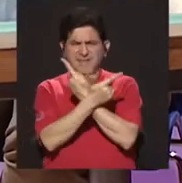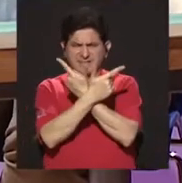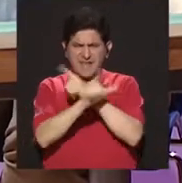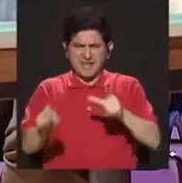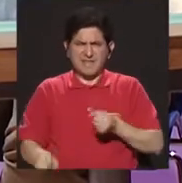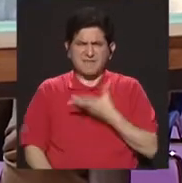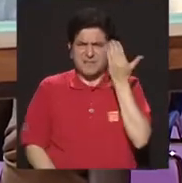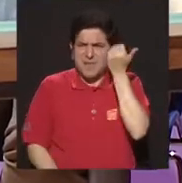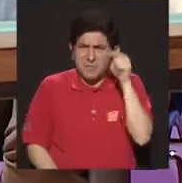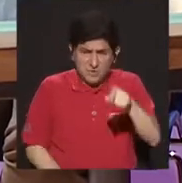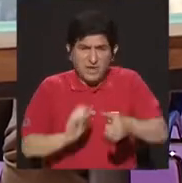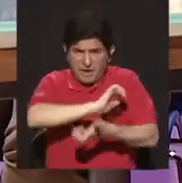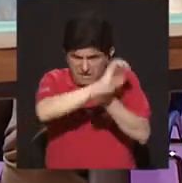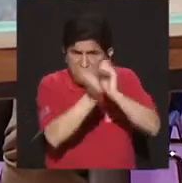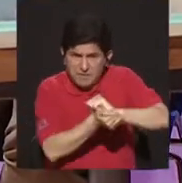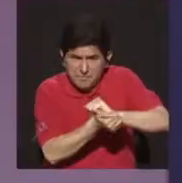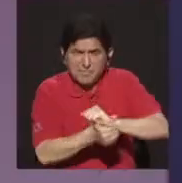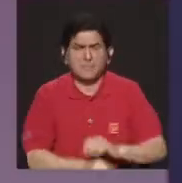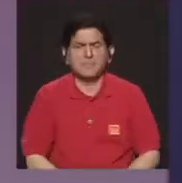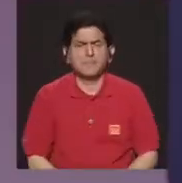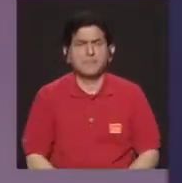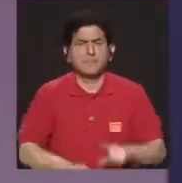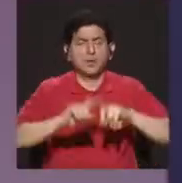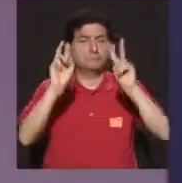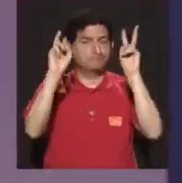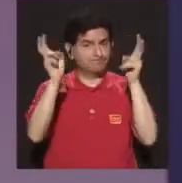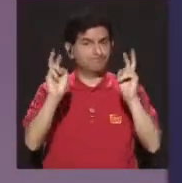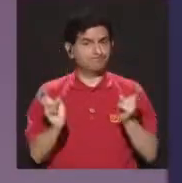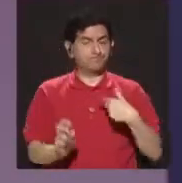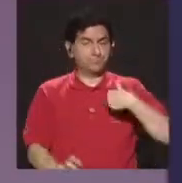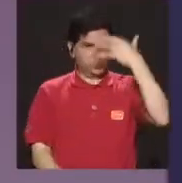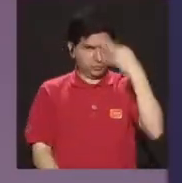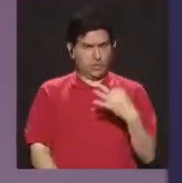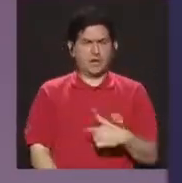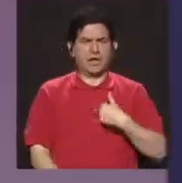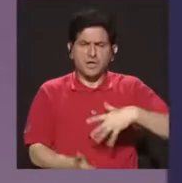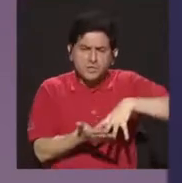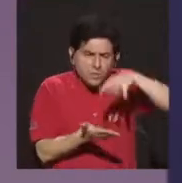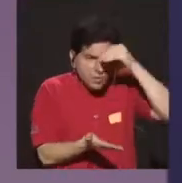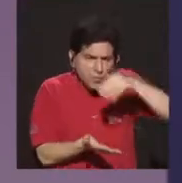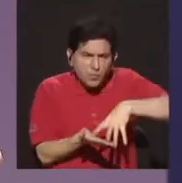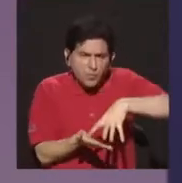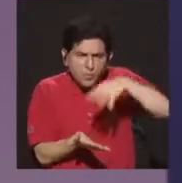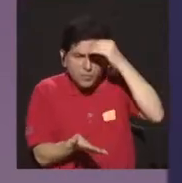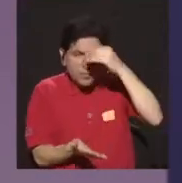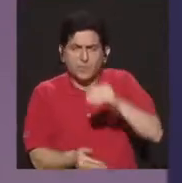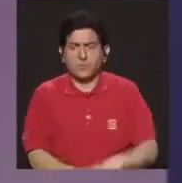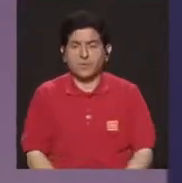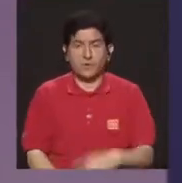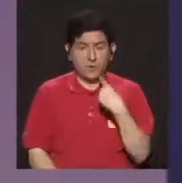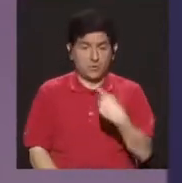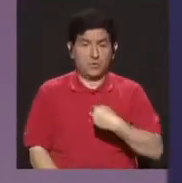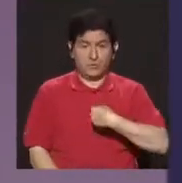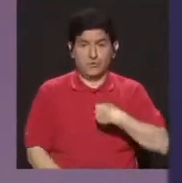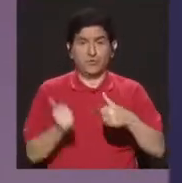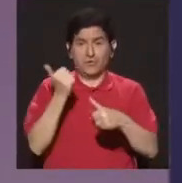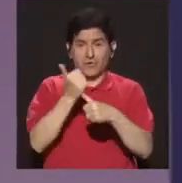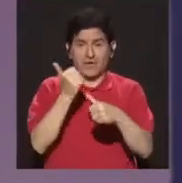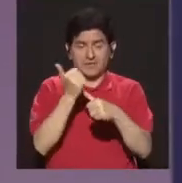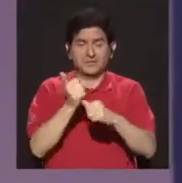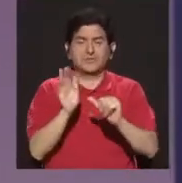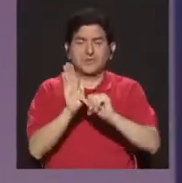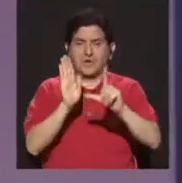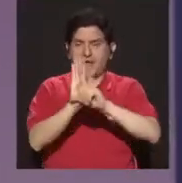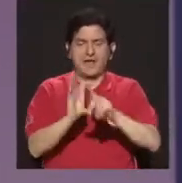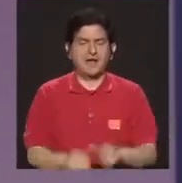podríamos decir que ahí hay varios temas yo yo he venido aprendiendo también como como usted decía asesora legislativa pues no es el